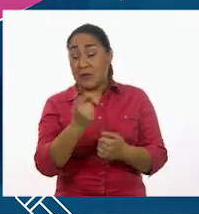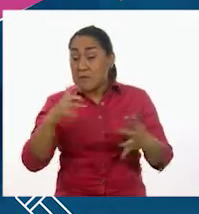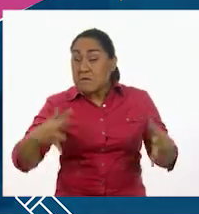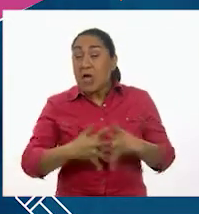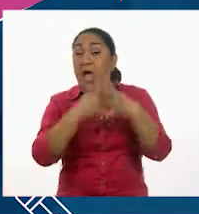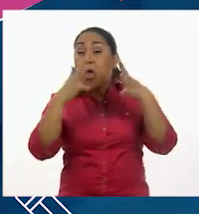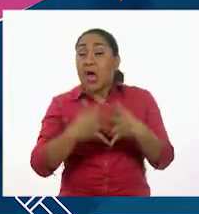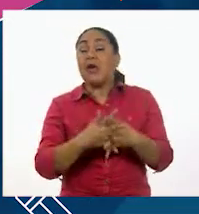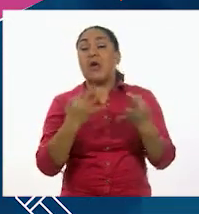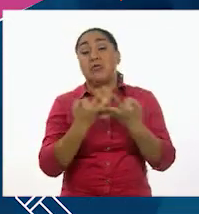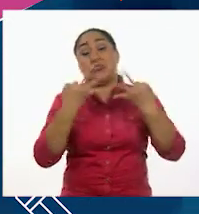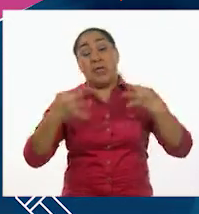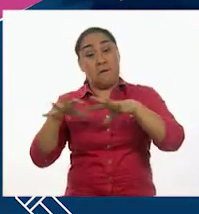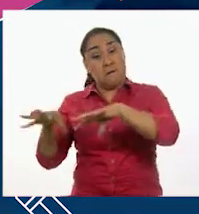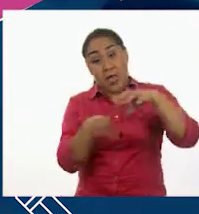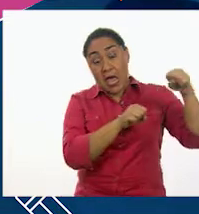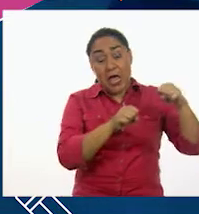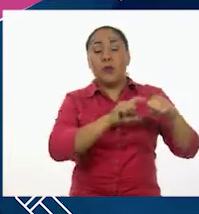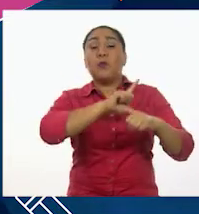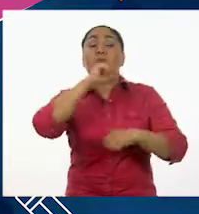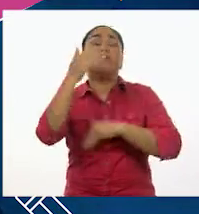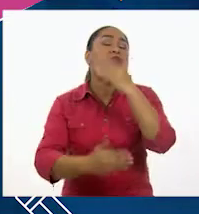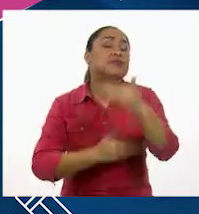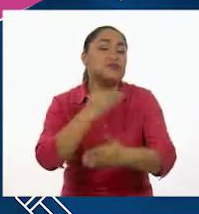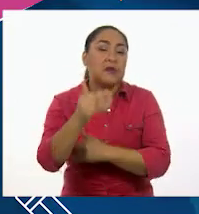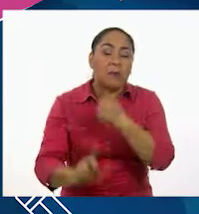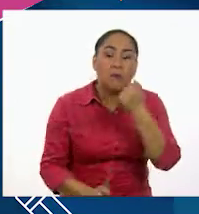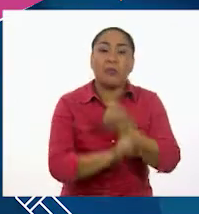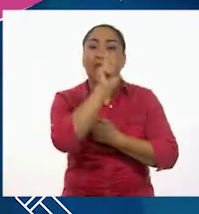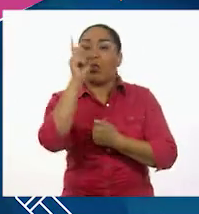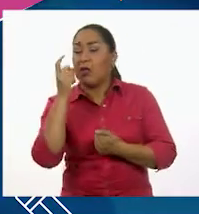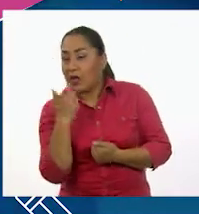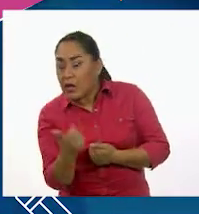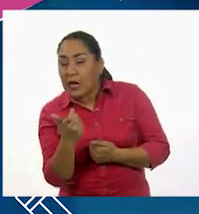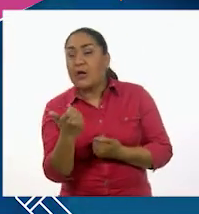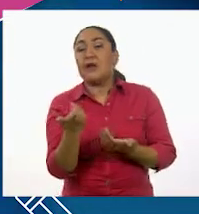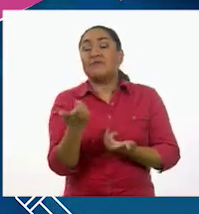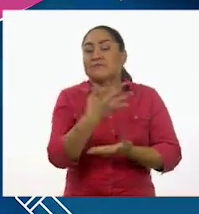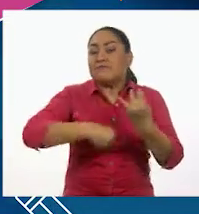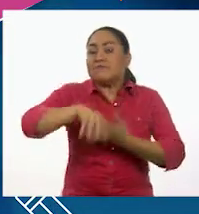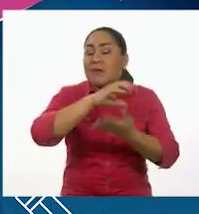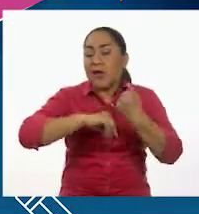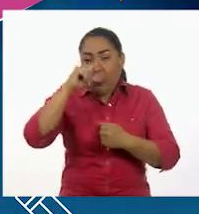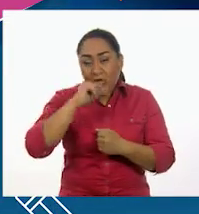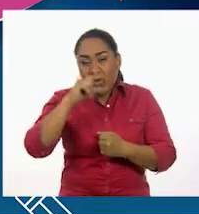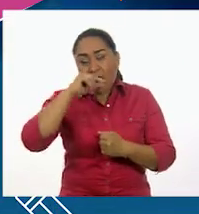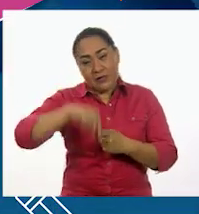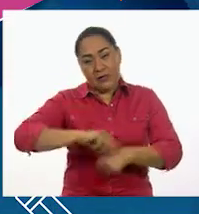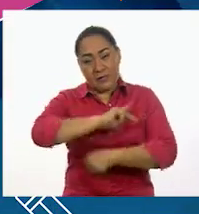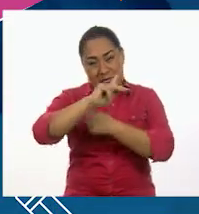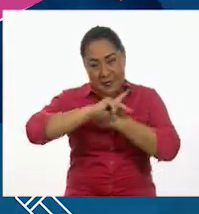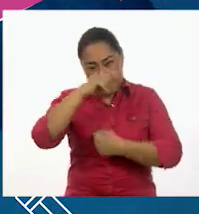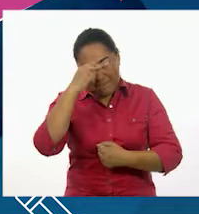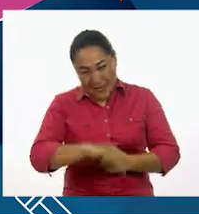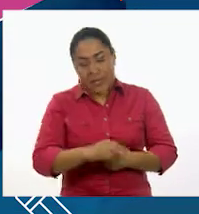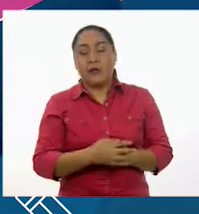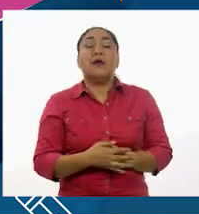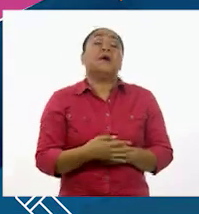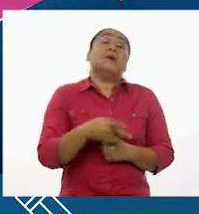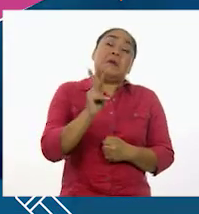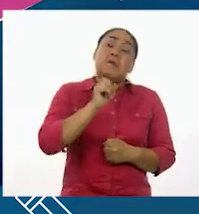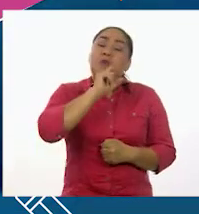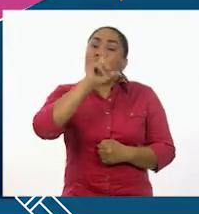y la pérdida de territorios trajo en los años siguientes una etapa de crisis e inestabilidad económica en nuestro país. Pero además, hubo